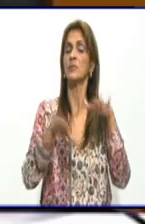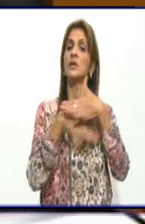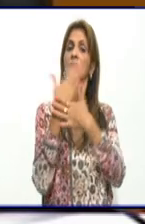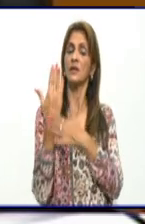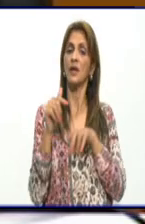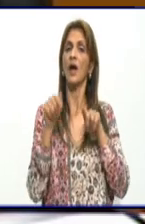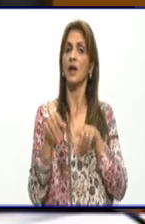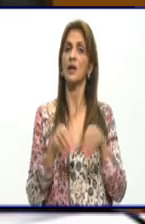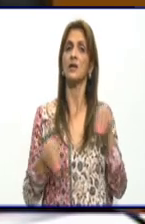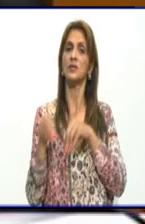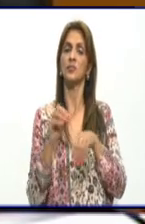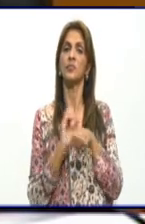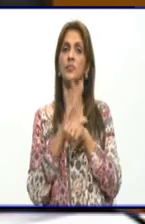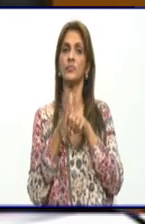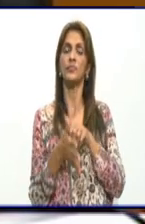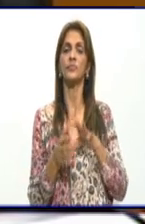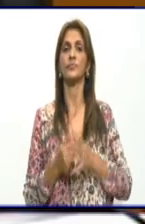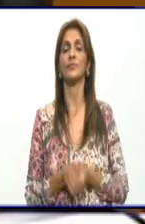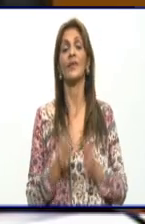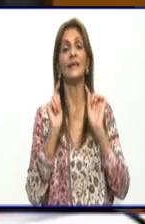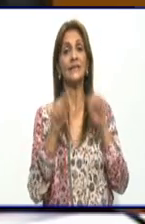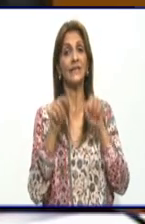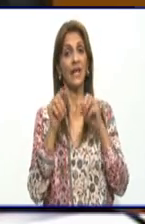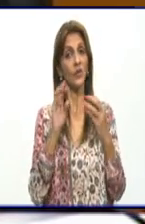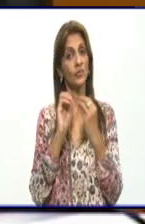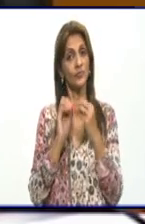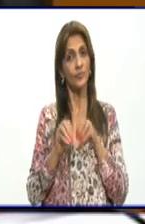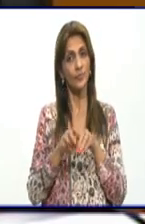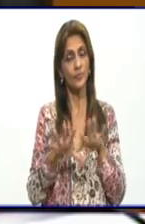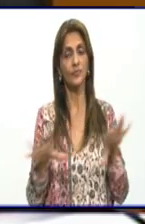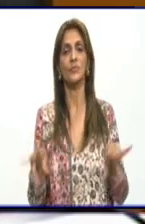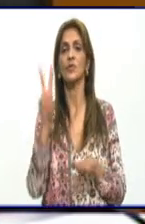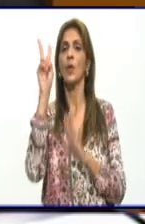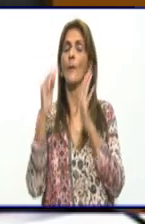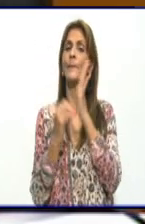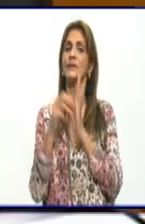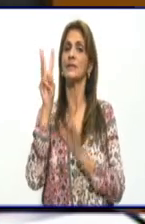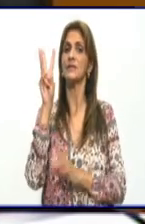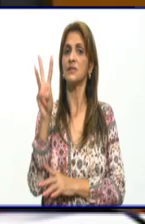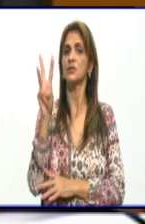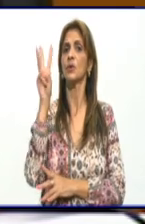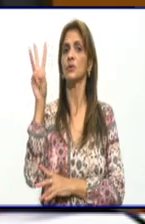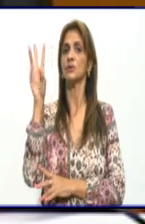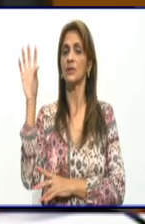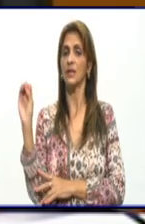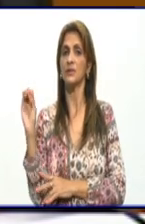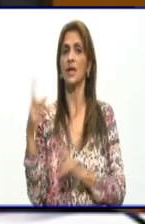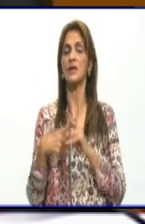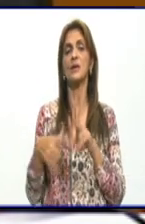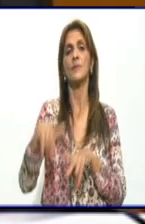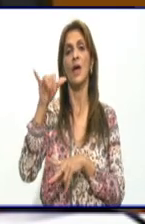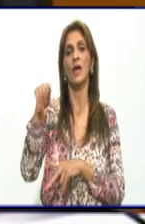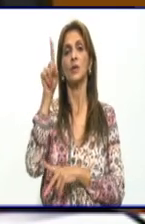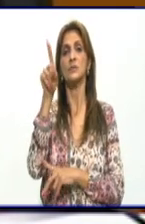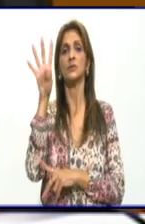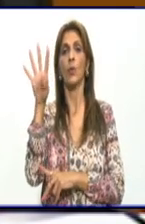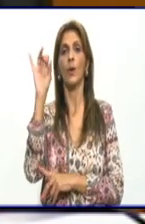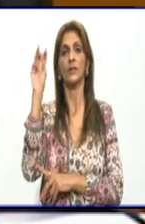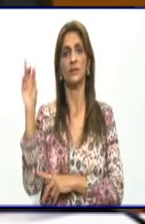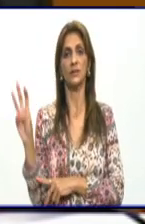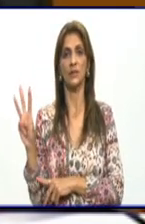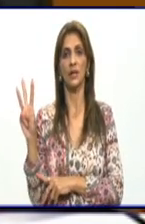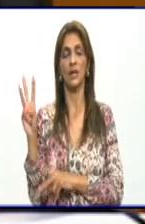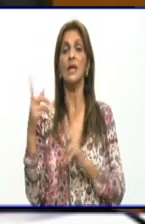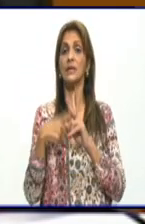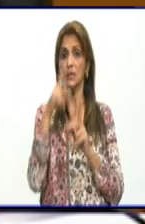epidemia. De ellos, autóctonos 2.330 y viajeros 143. Y en la edad pediátrica